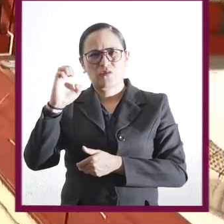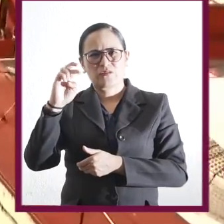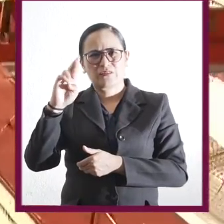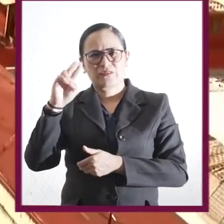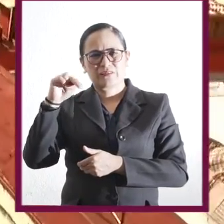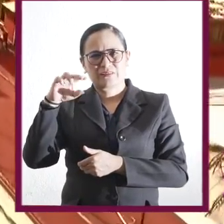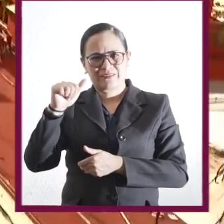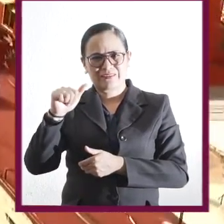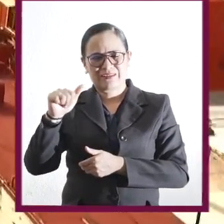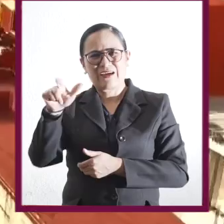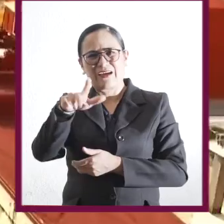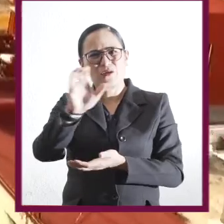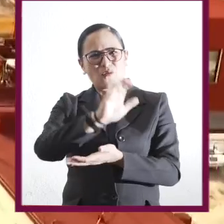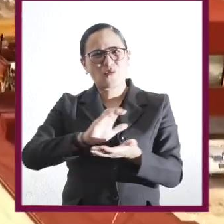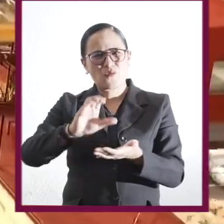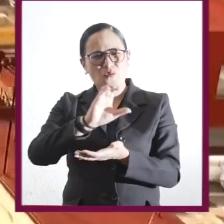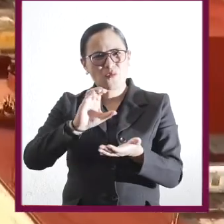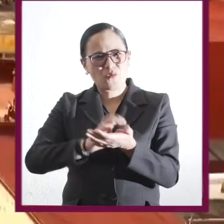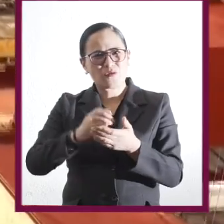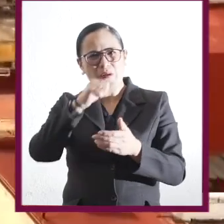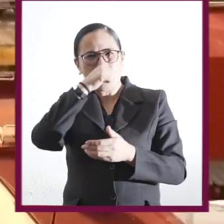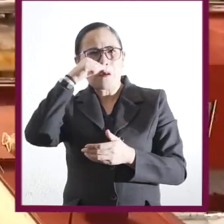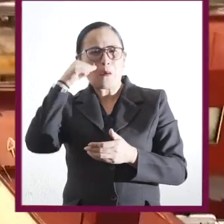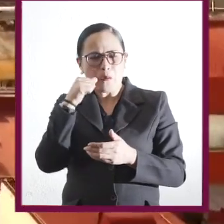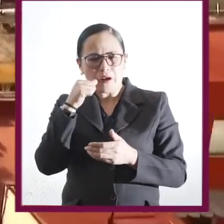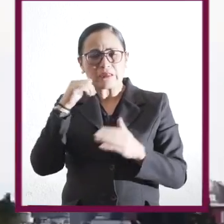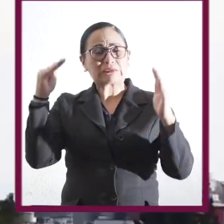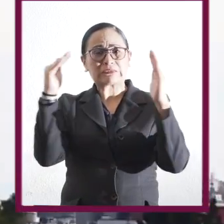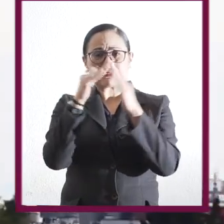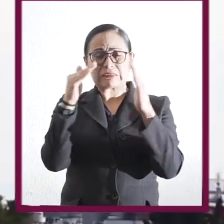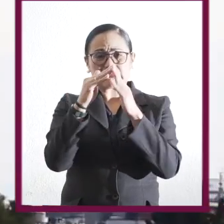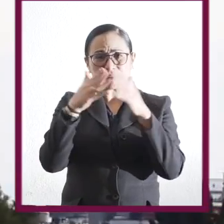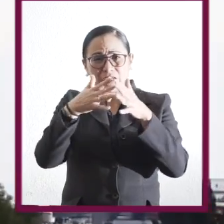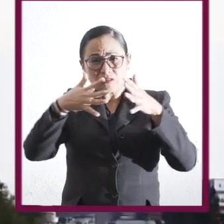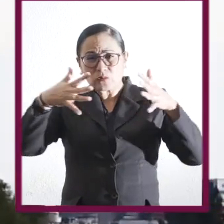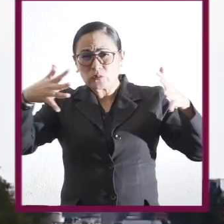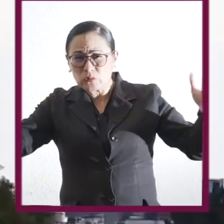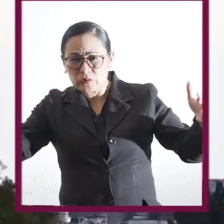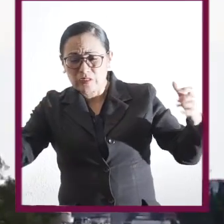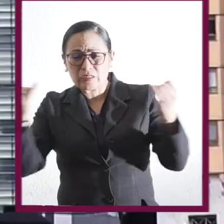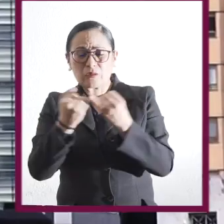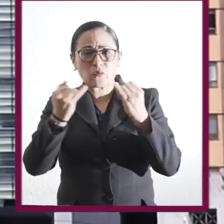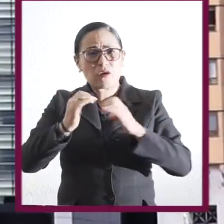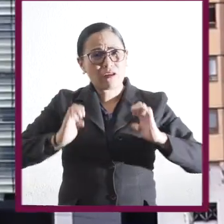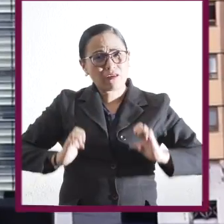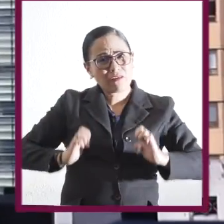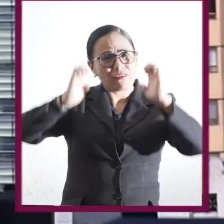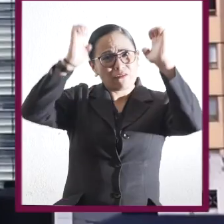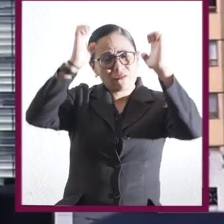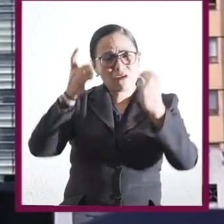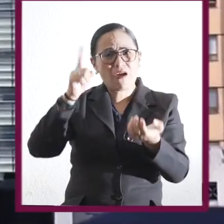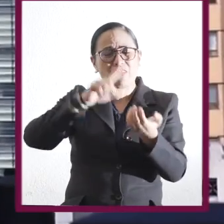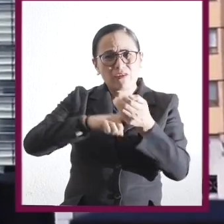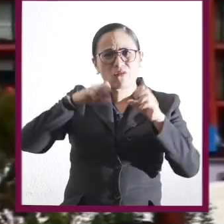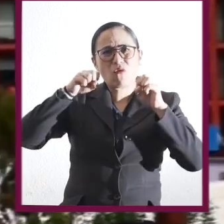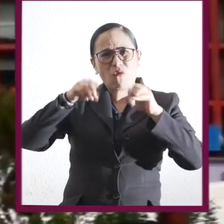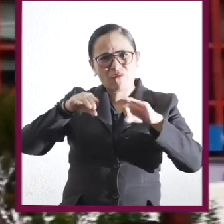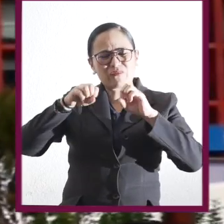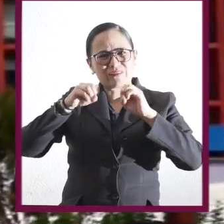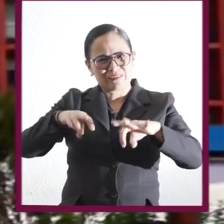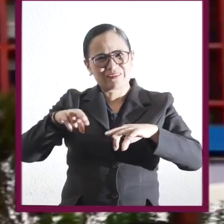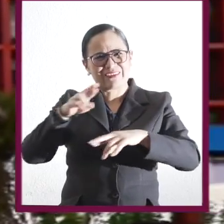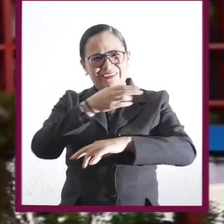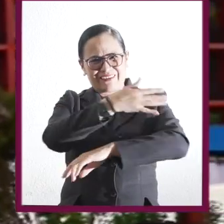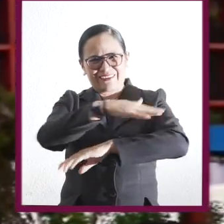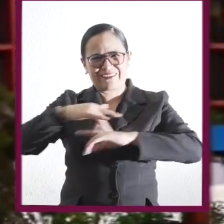La calle de Lucerna es la entrada a la vecina Colonia Juárez, donde las grandes residencias contrastan con los edificios de oficinas